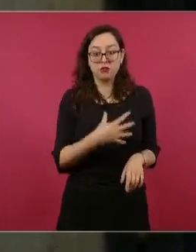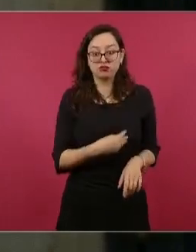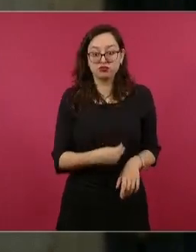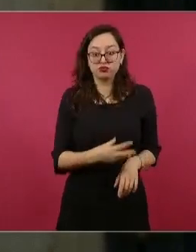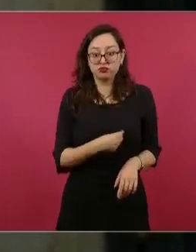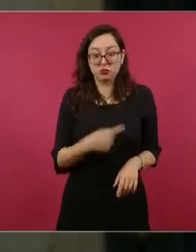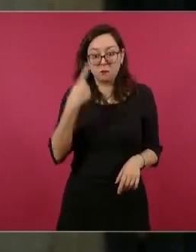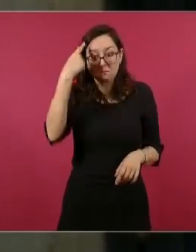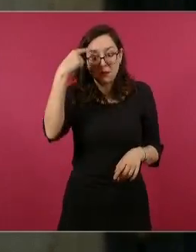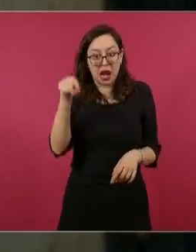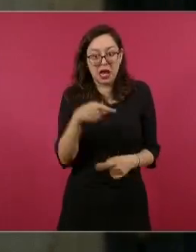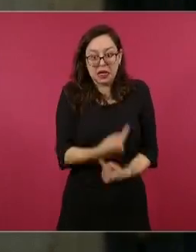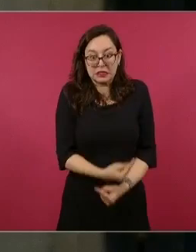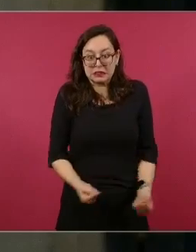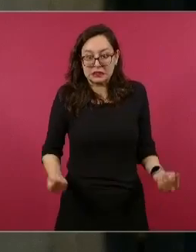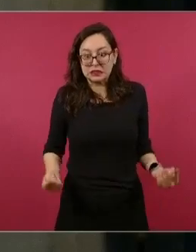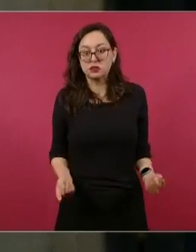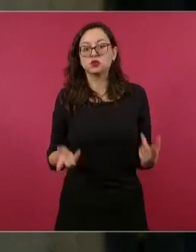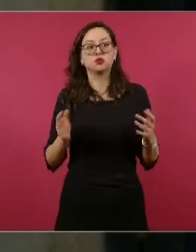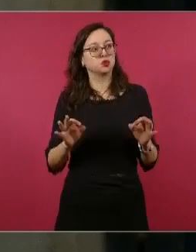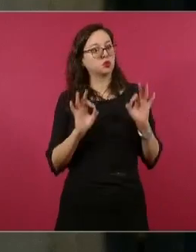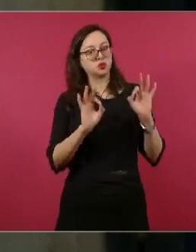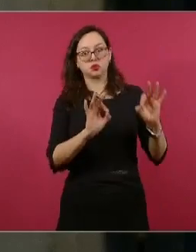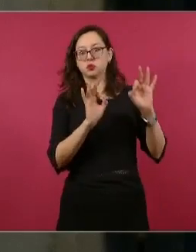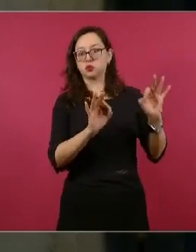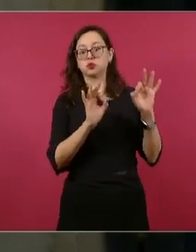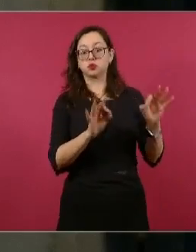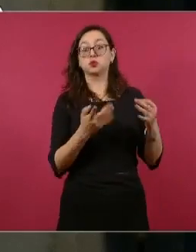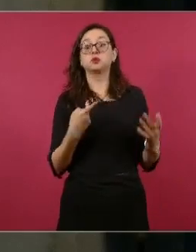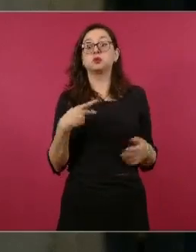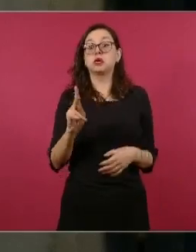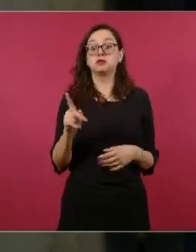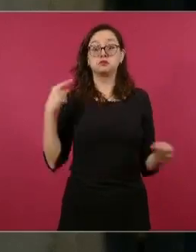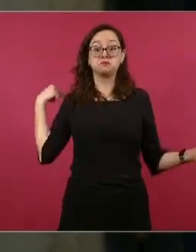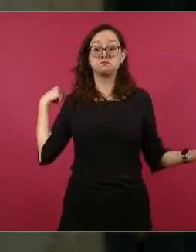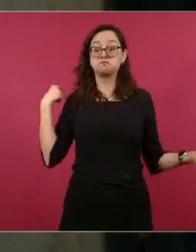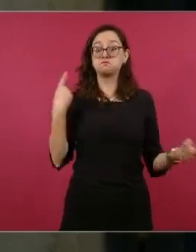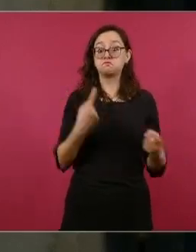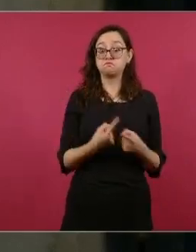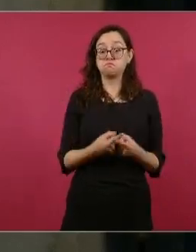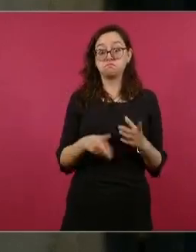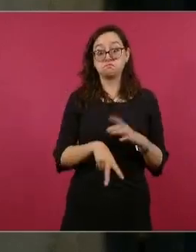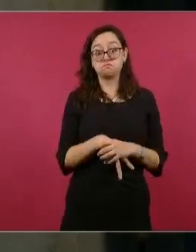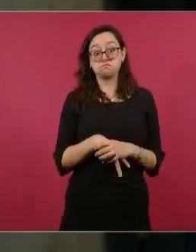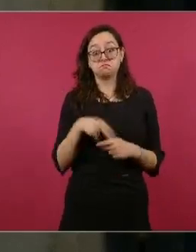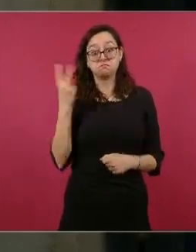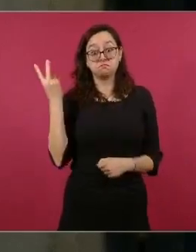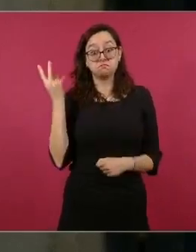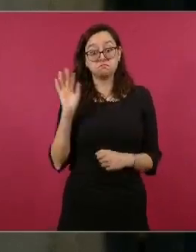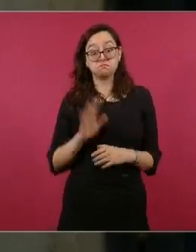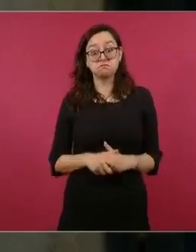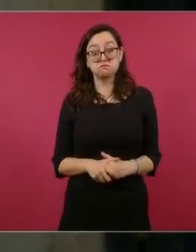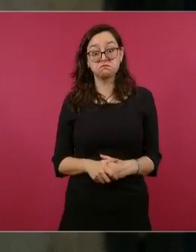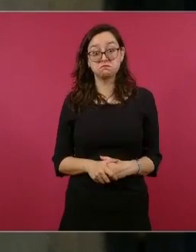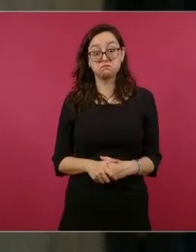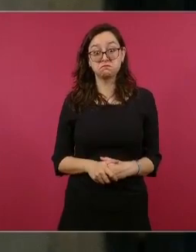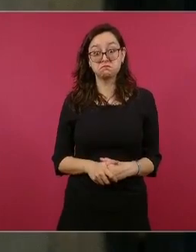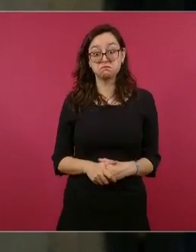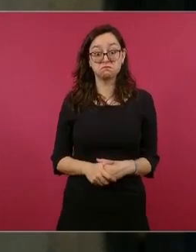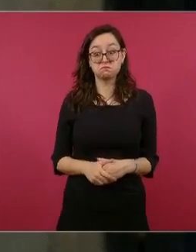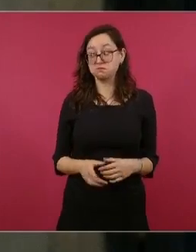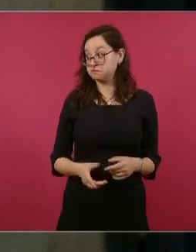todo, pero están ya desde hace, pues prácticamente desde antes de las